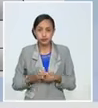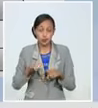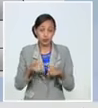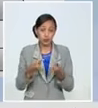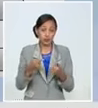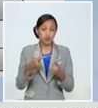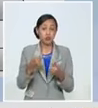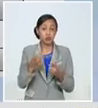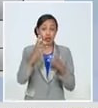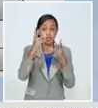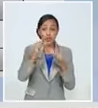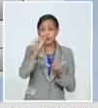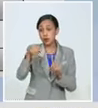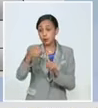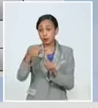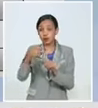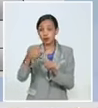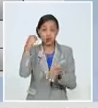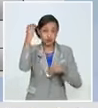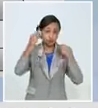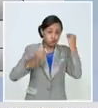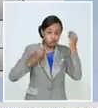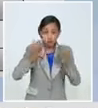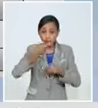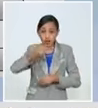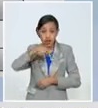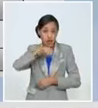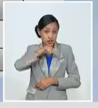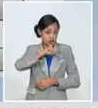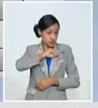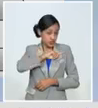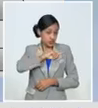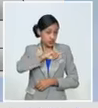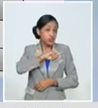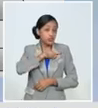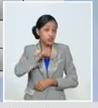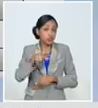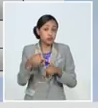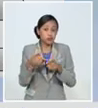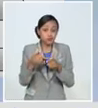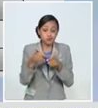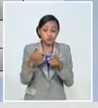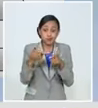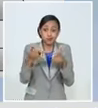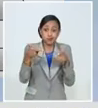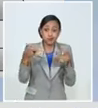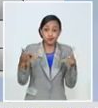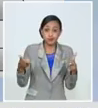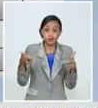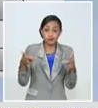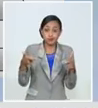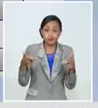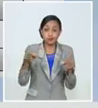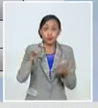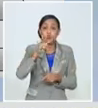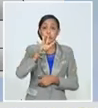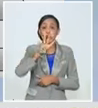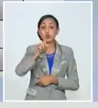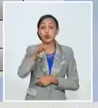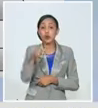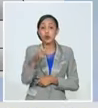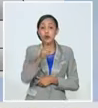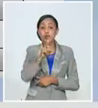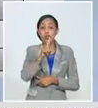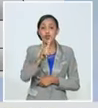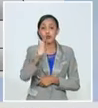muestras analizadas ayer se incremente a un